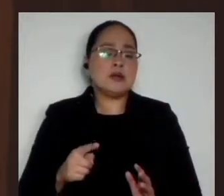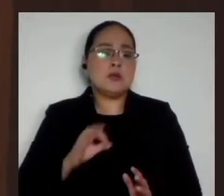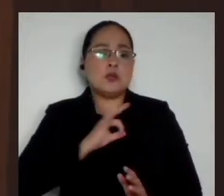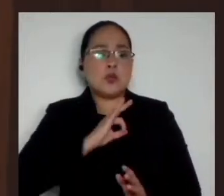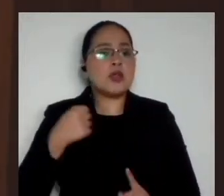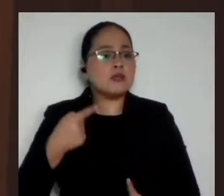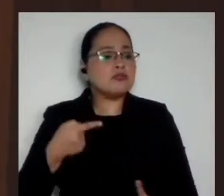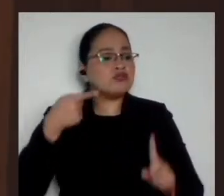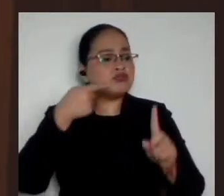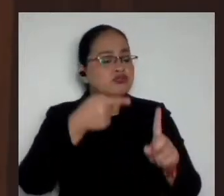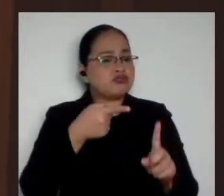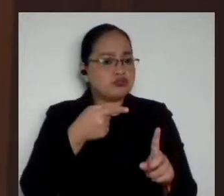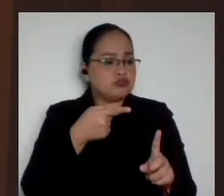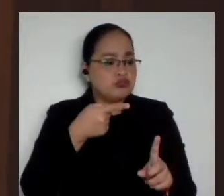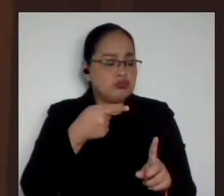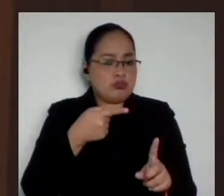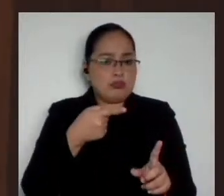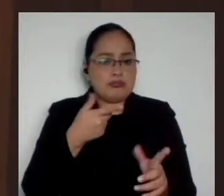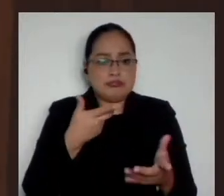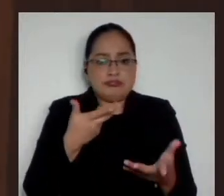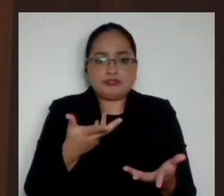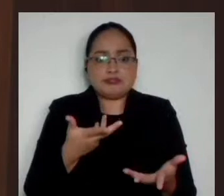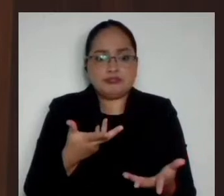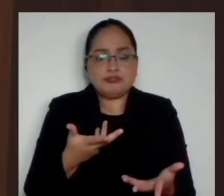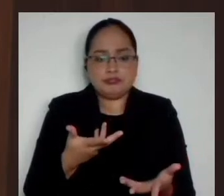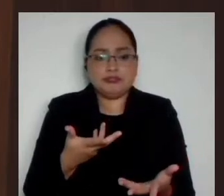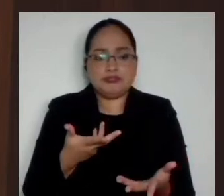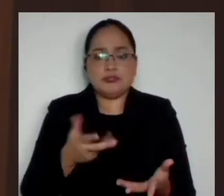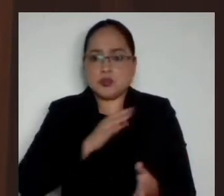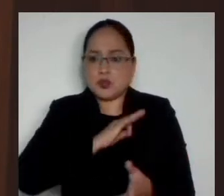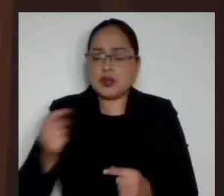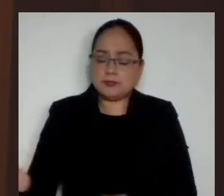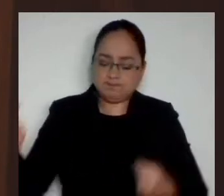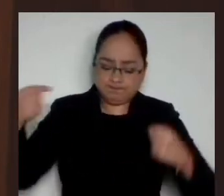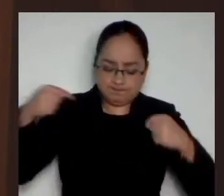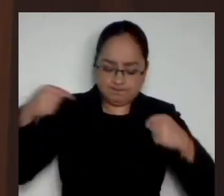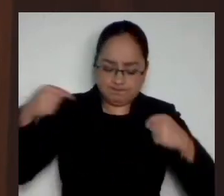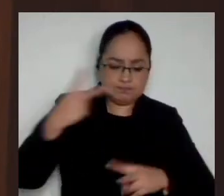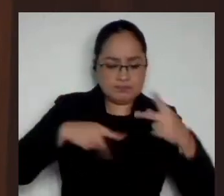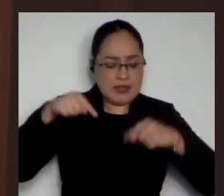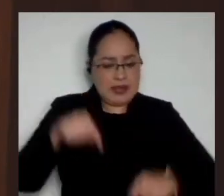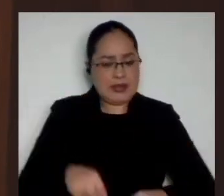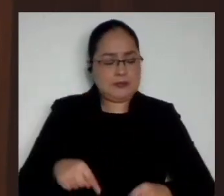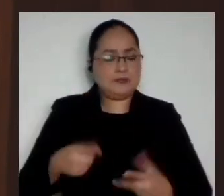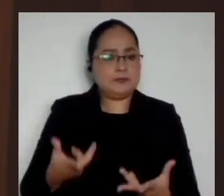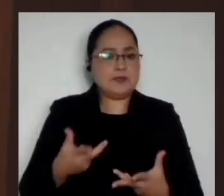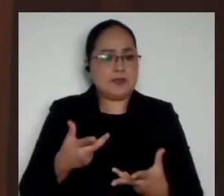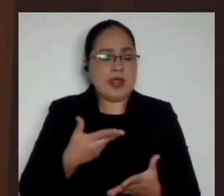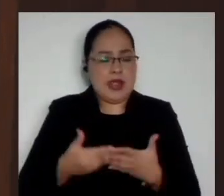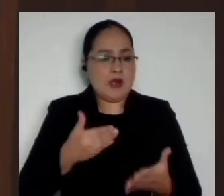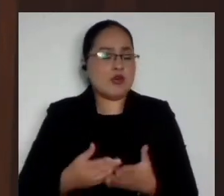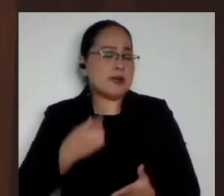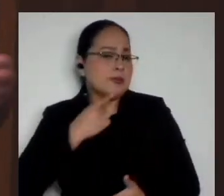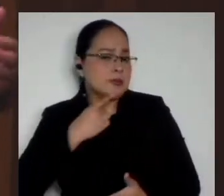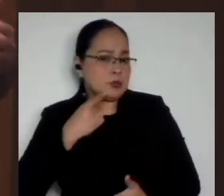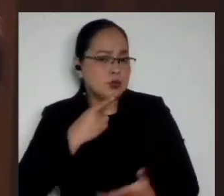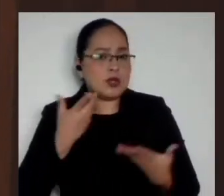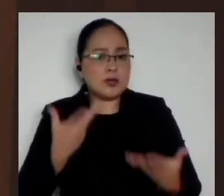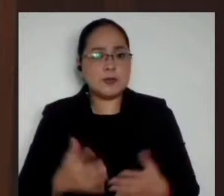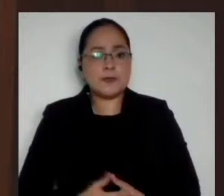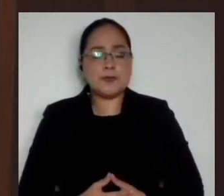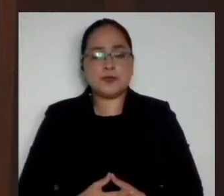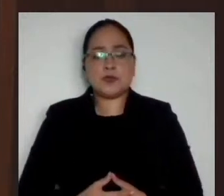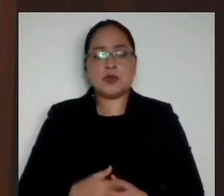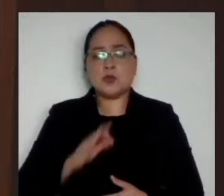también indicado para poder estar aquí. Y porque tenía un propósito. Puede ser de interés